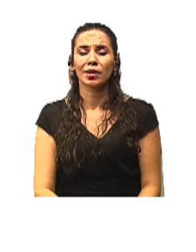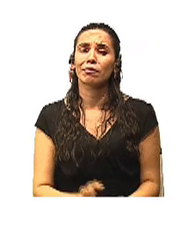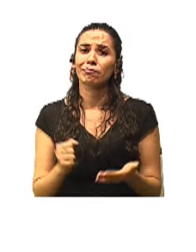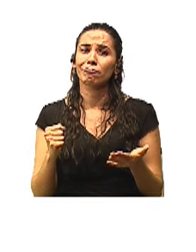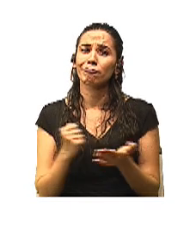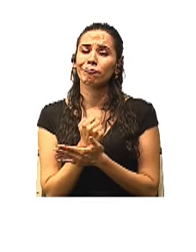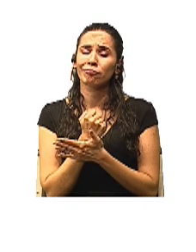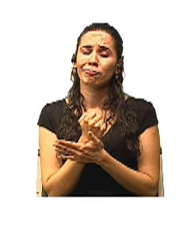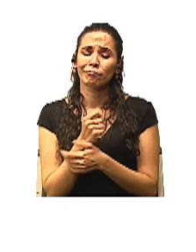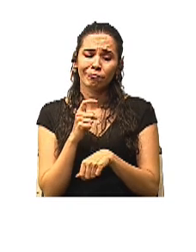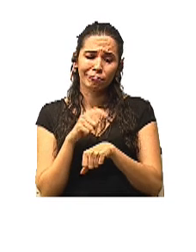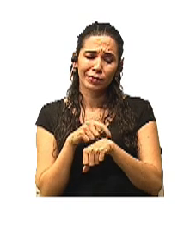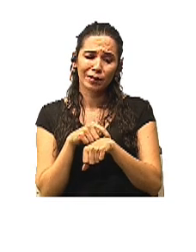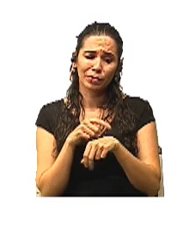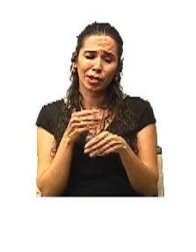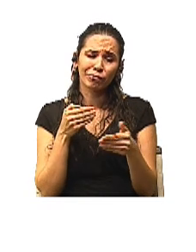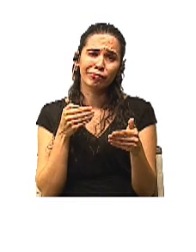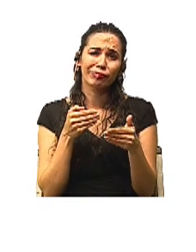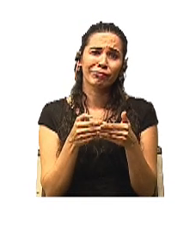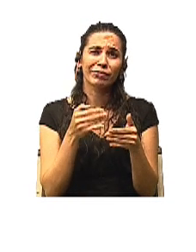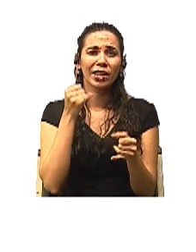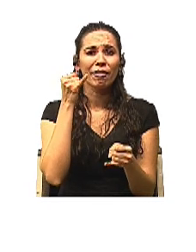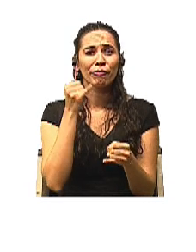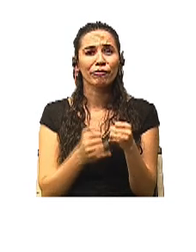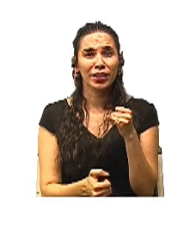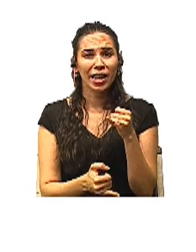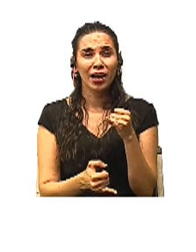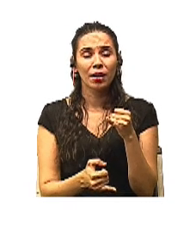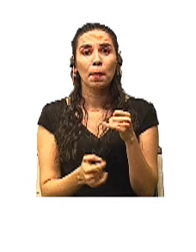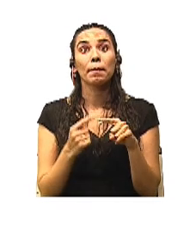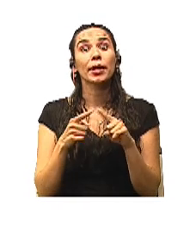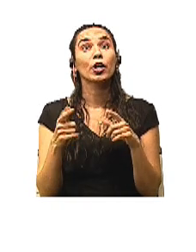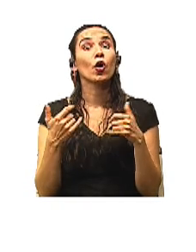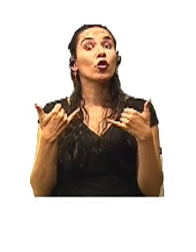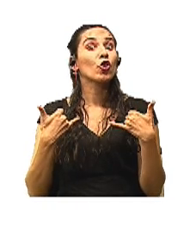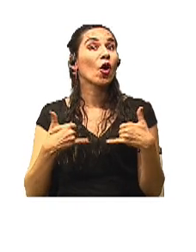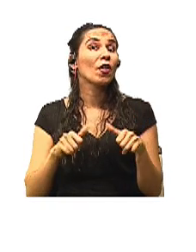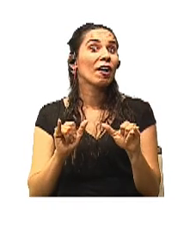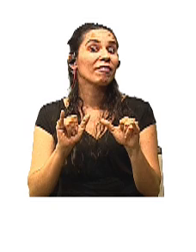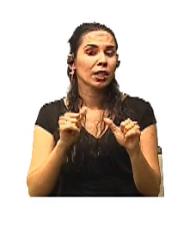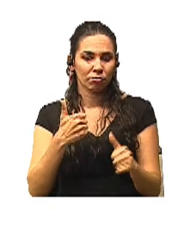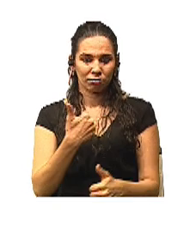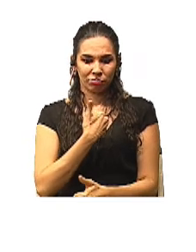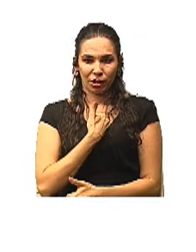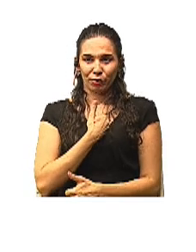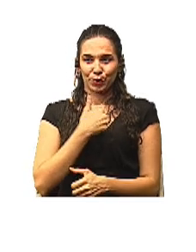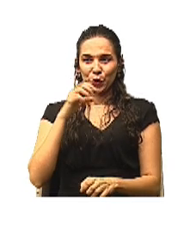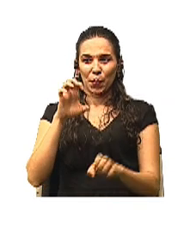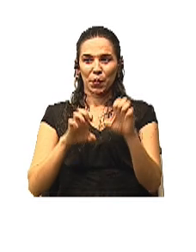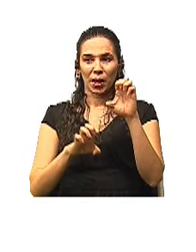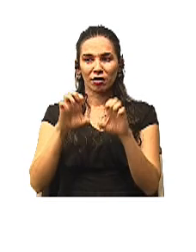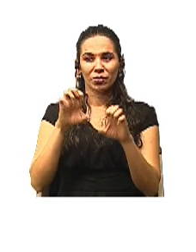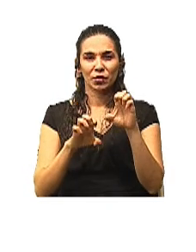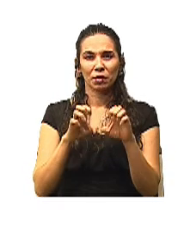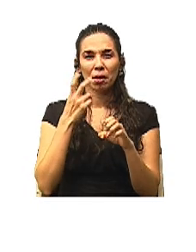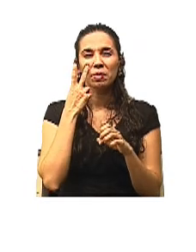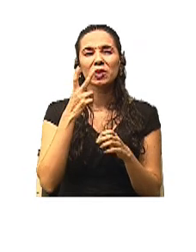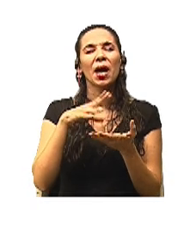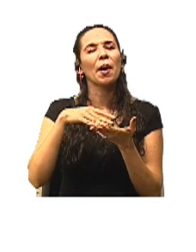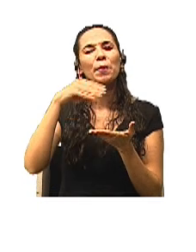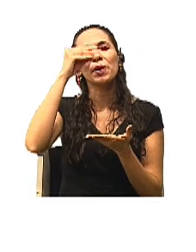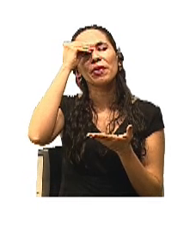Lastimosamente estamos llegando al final, pero tenemos todavía la autoevaluación. Vamos a ver qué aprendimos